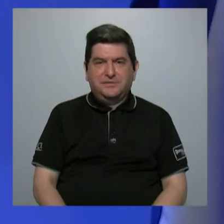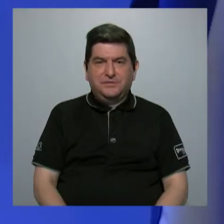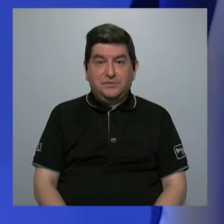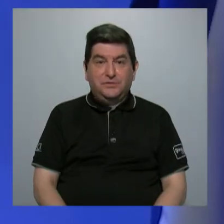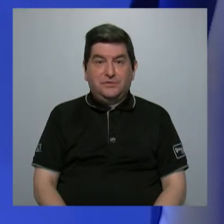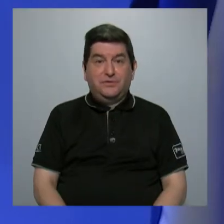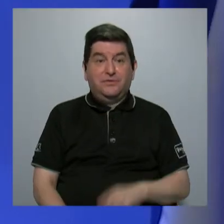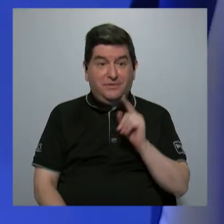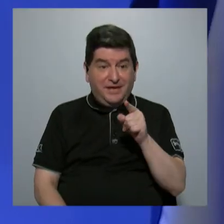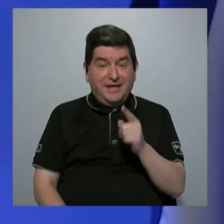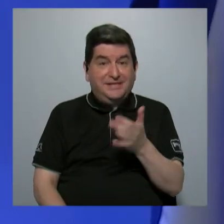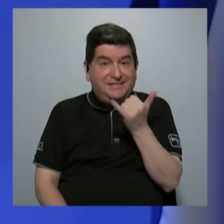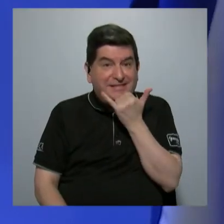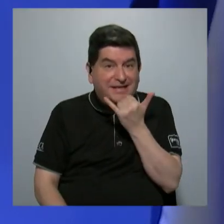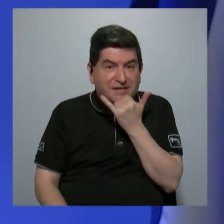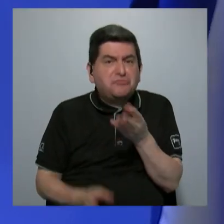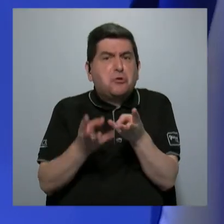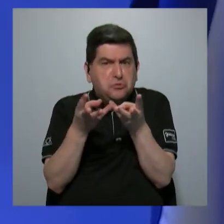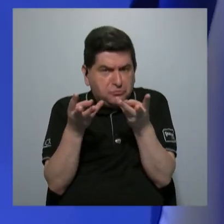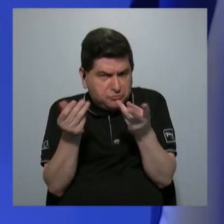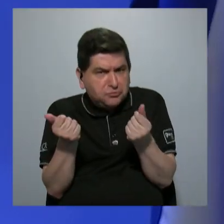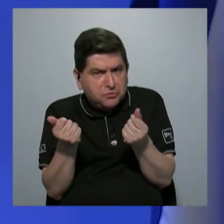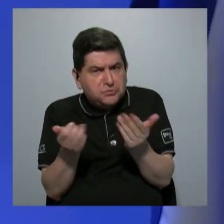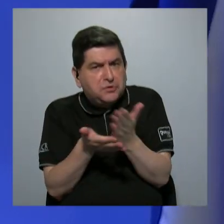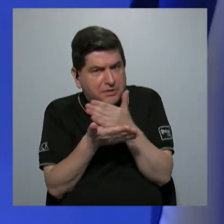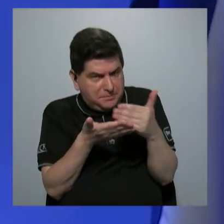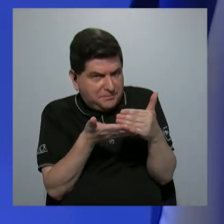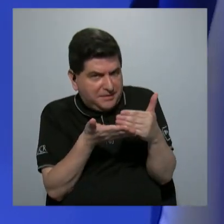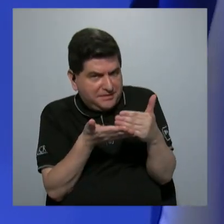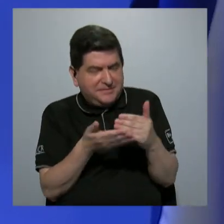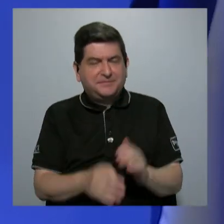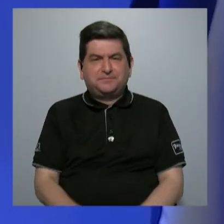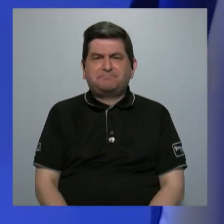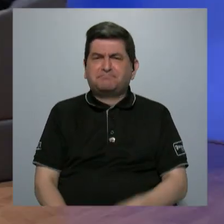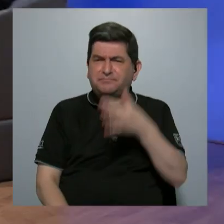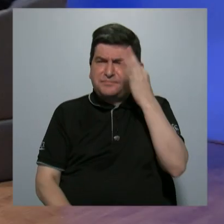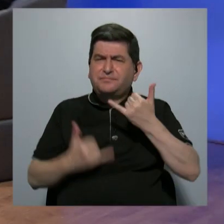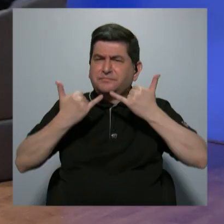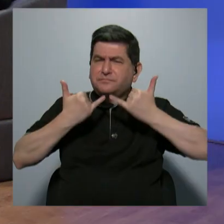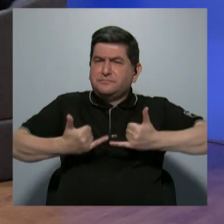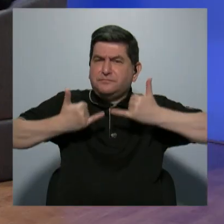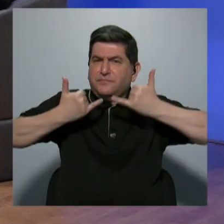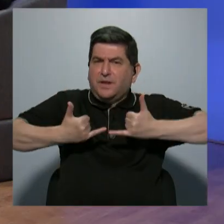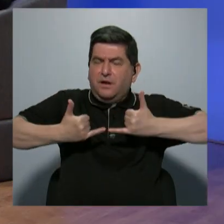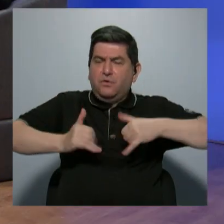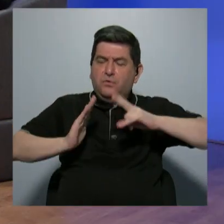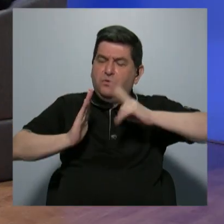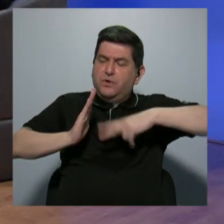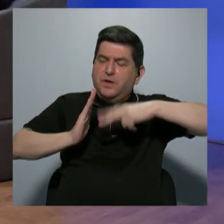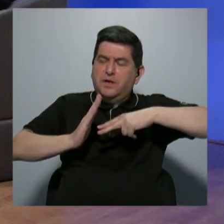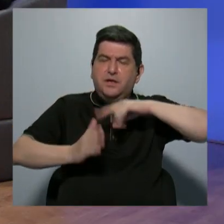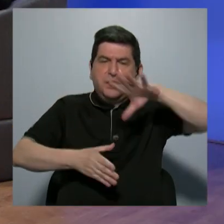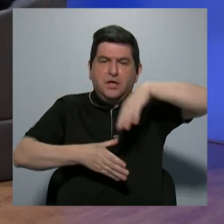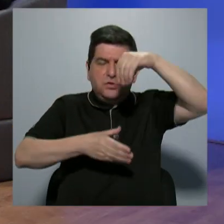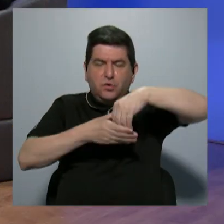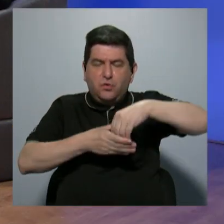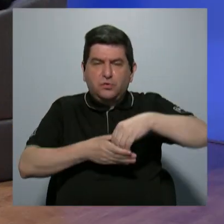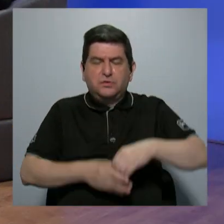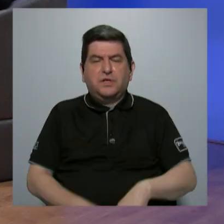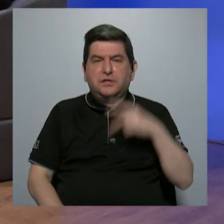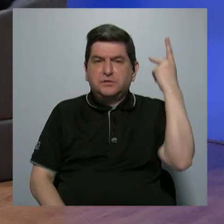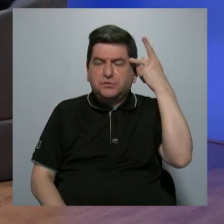han sido resueltos parcialmente. Y me parece que ahorita, leyendo el contexto político de la